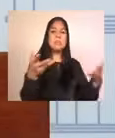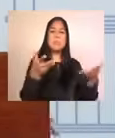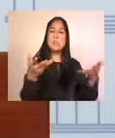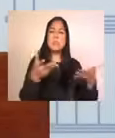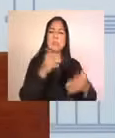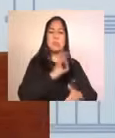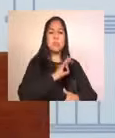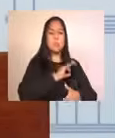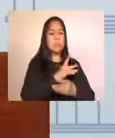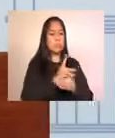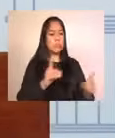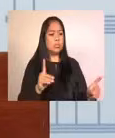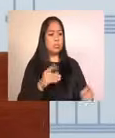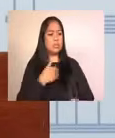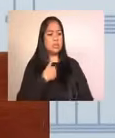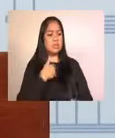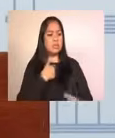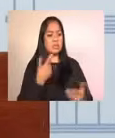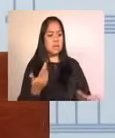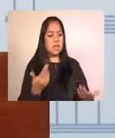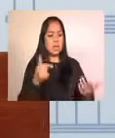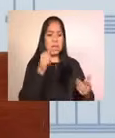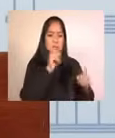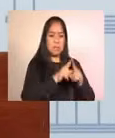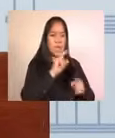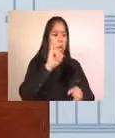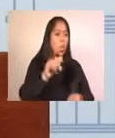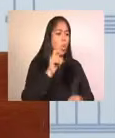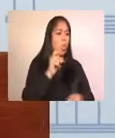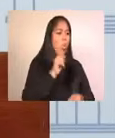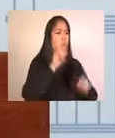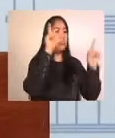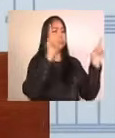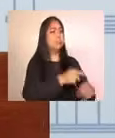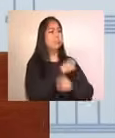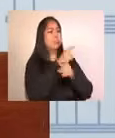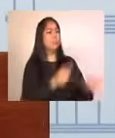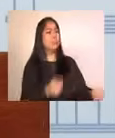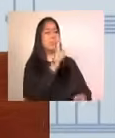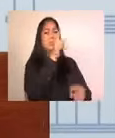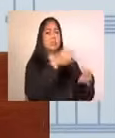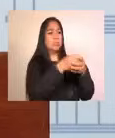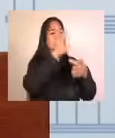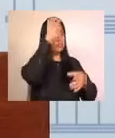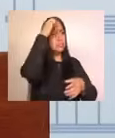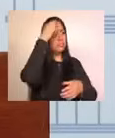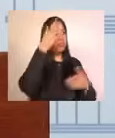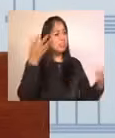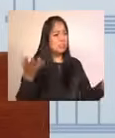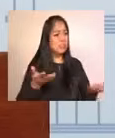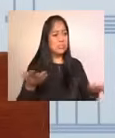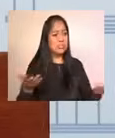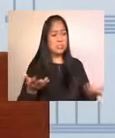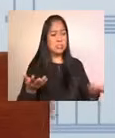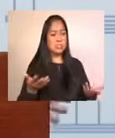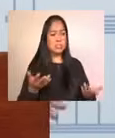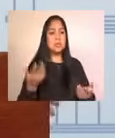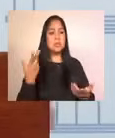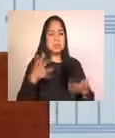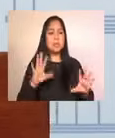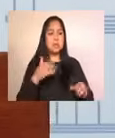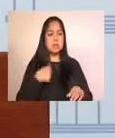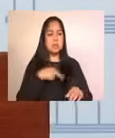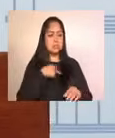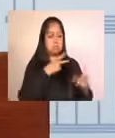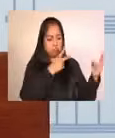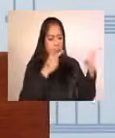democrática existe la noción de que un juez pueda cancelar arbitrariamente un partido político? Venimos de una época